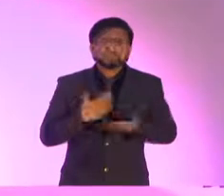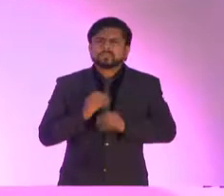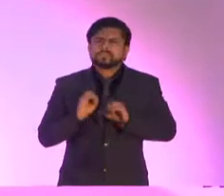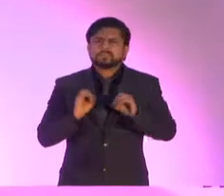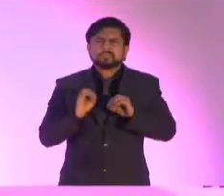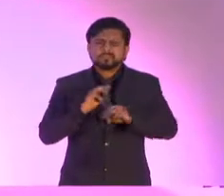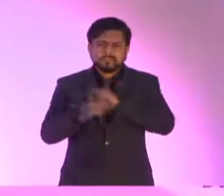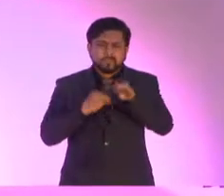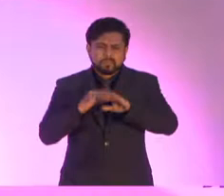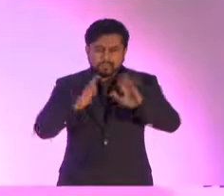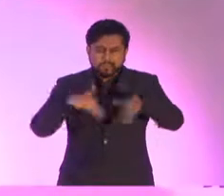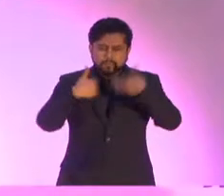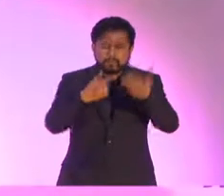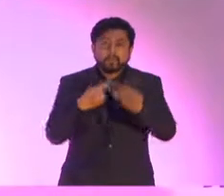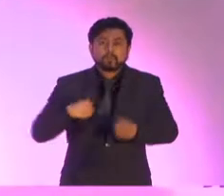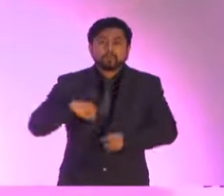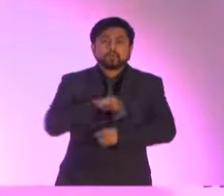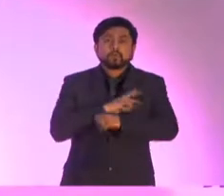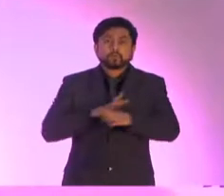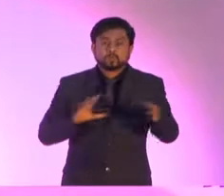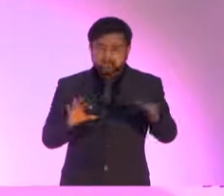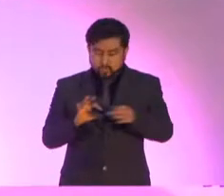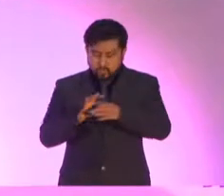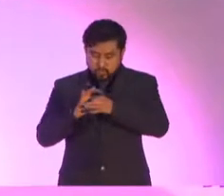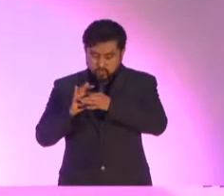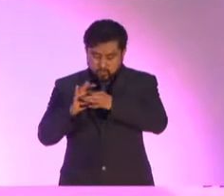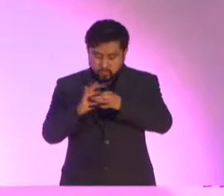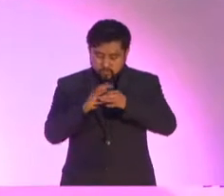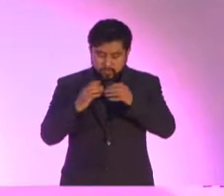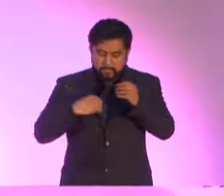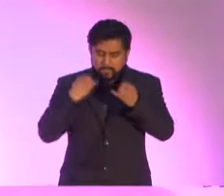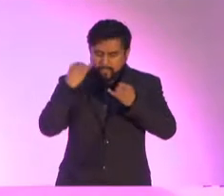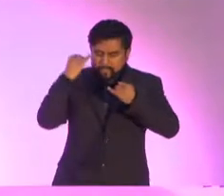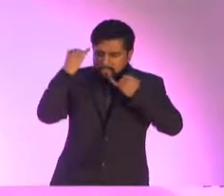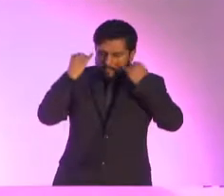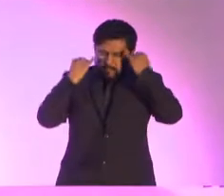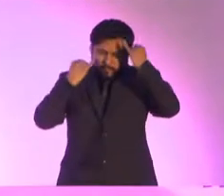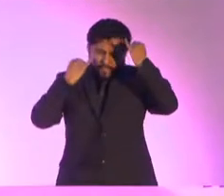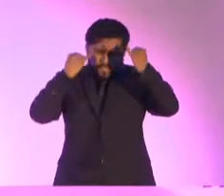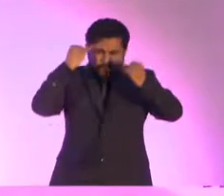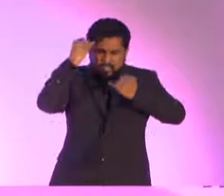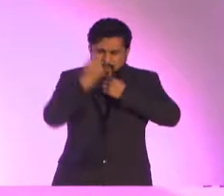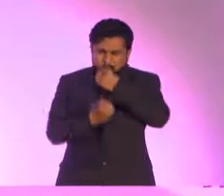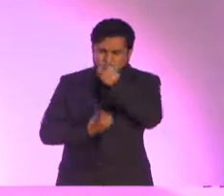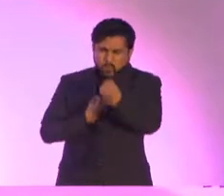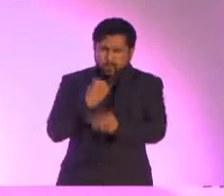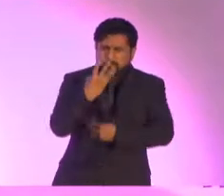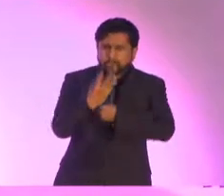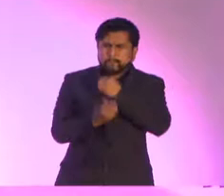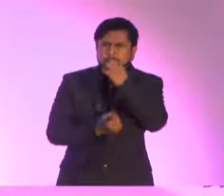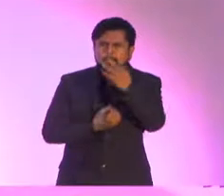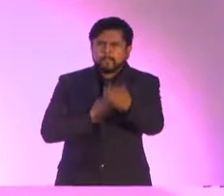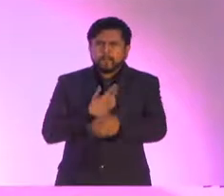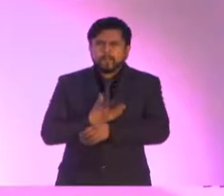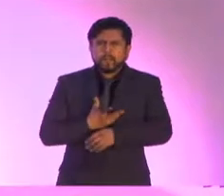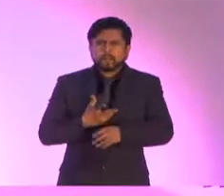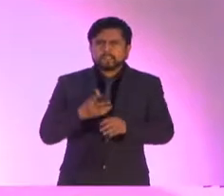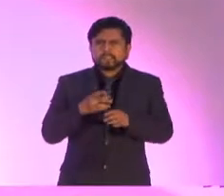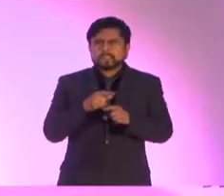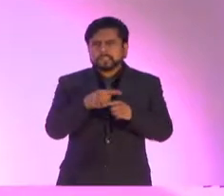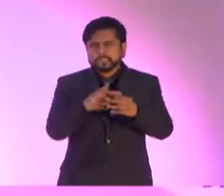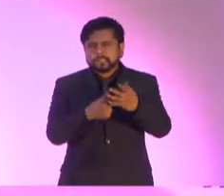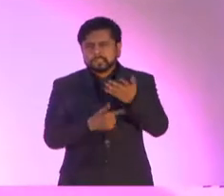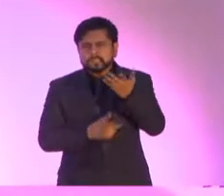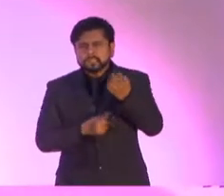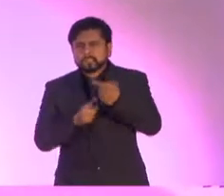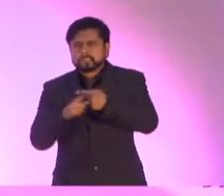afuera, y nosotros somos los que inventamos todas las palabras que se dicen